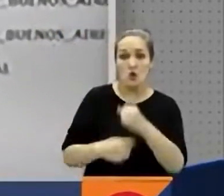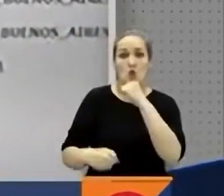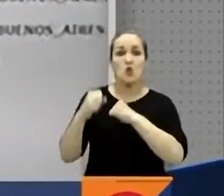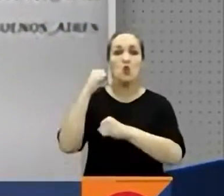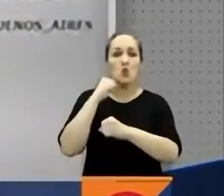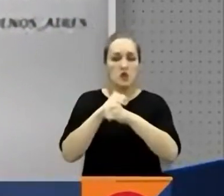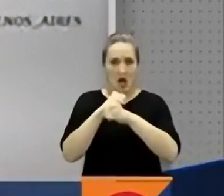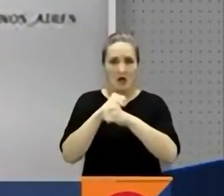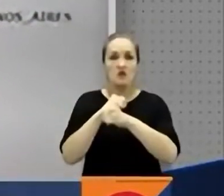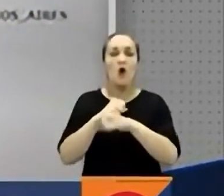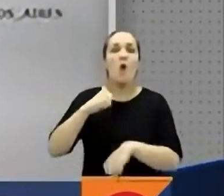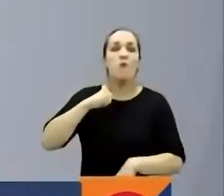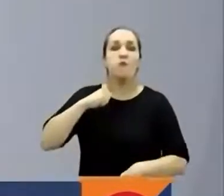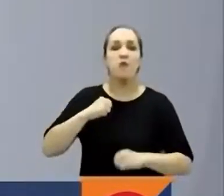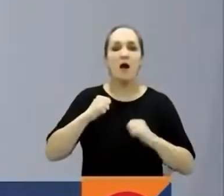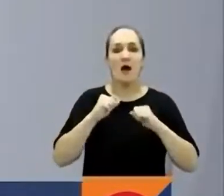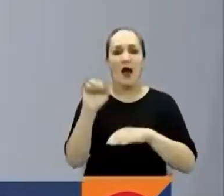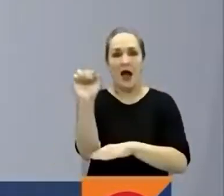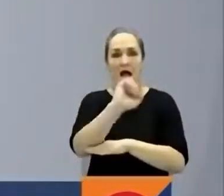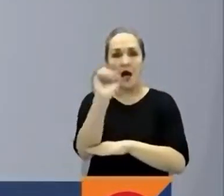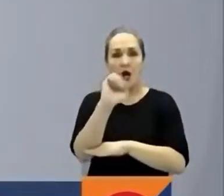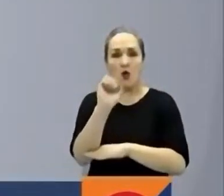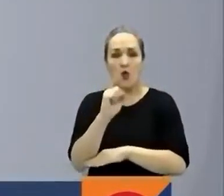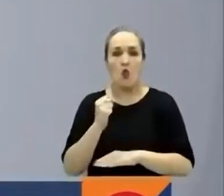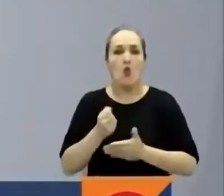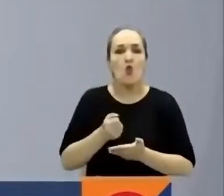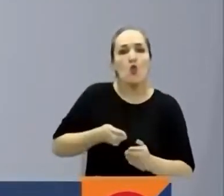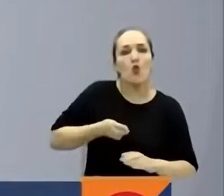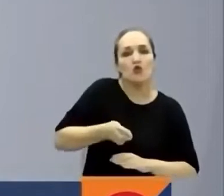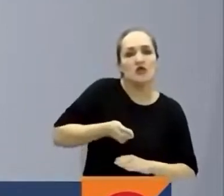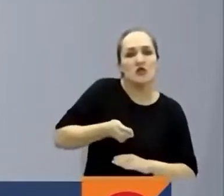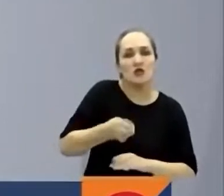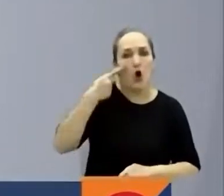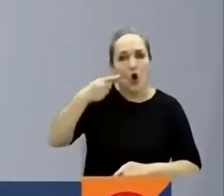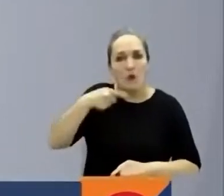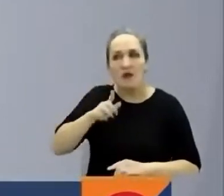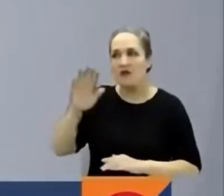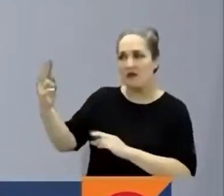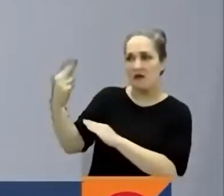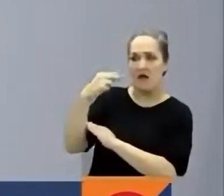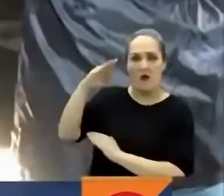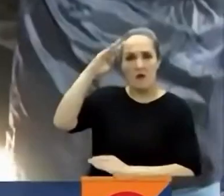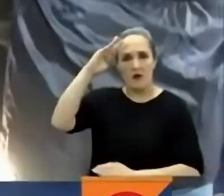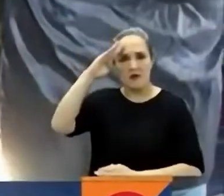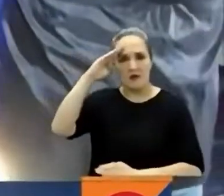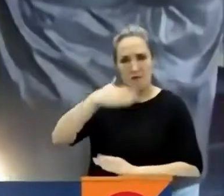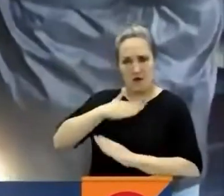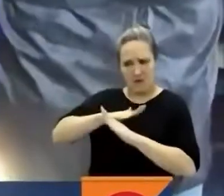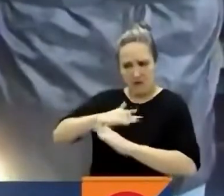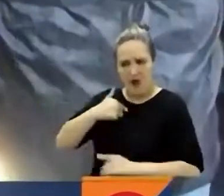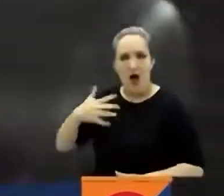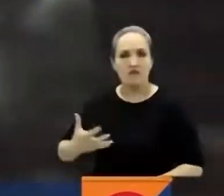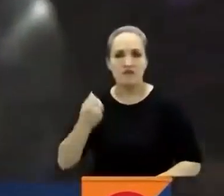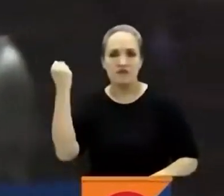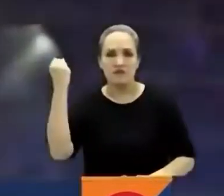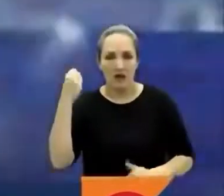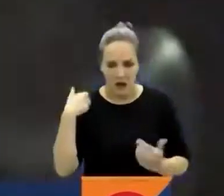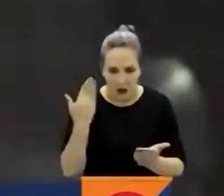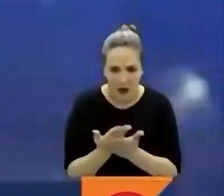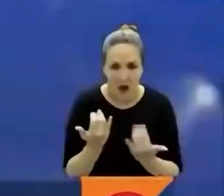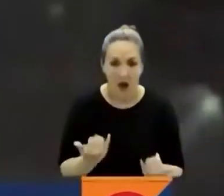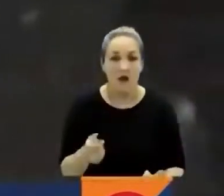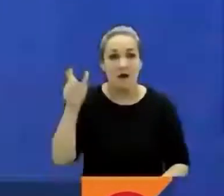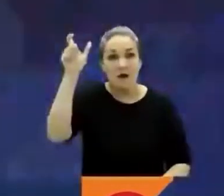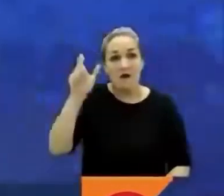encontrado con un cuchillo en su auto, según él, para su defensa, elemento que le fue retenido. Es Fernando Andrés Sabac Montiel, que pasó